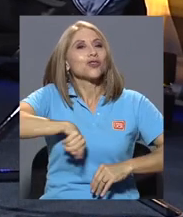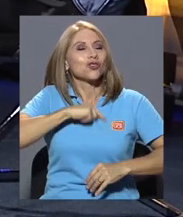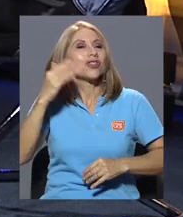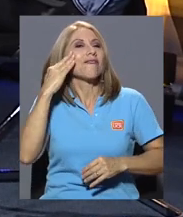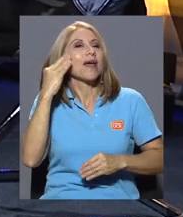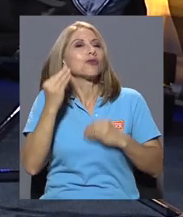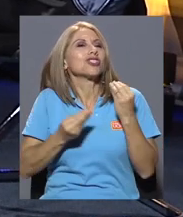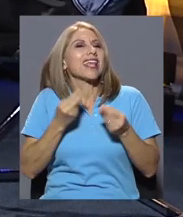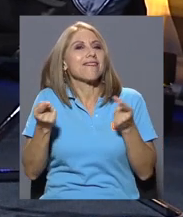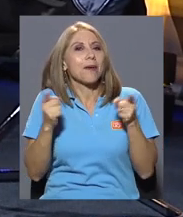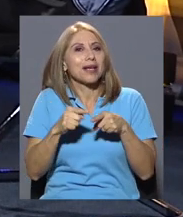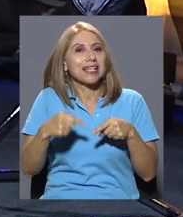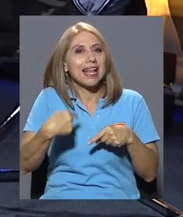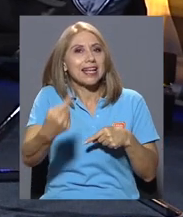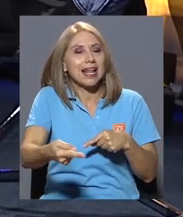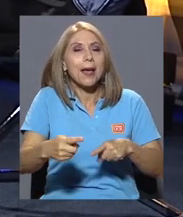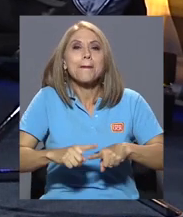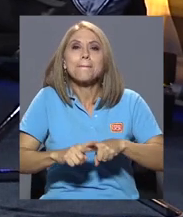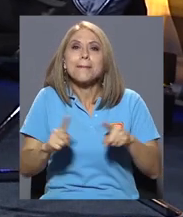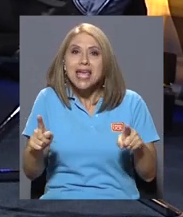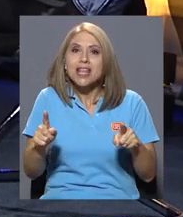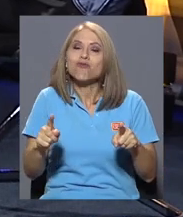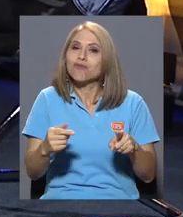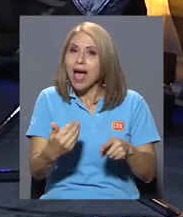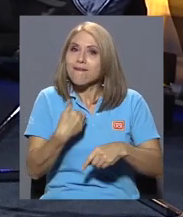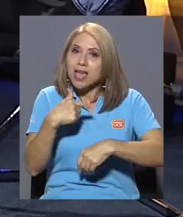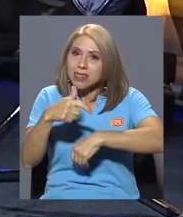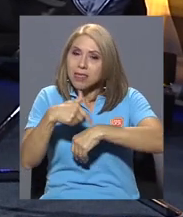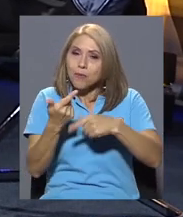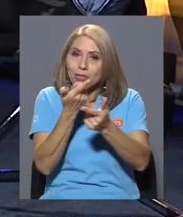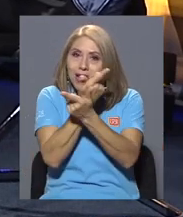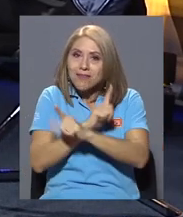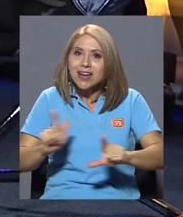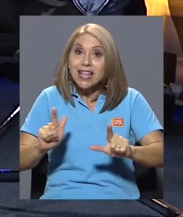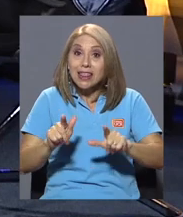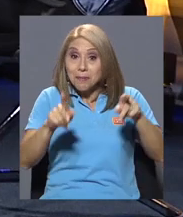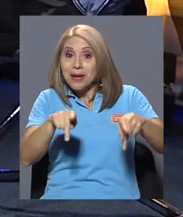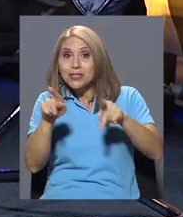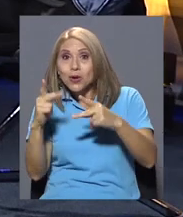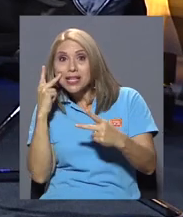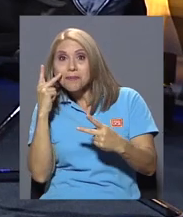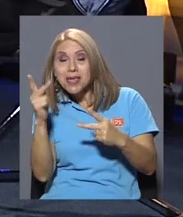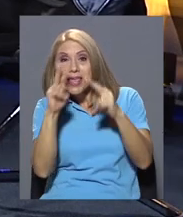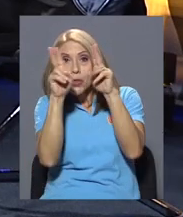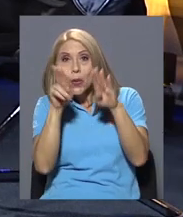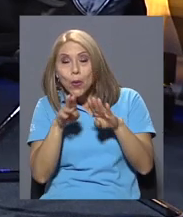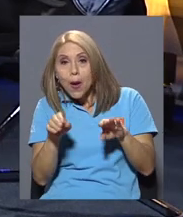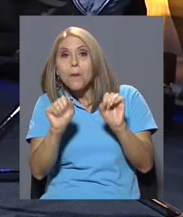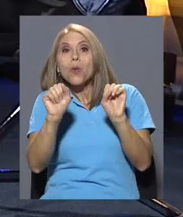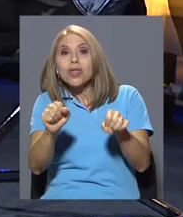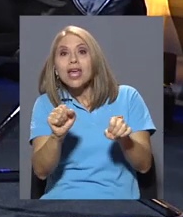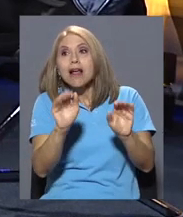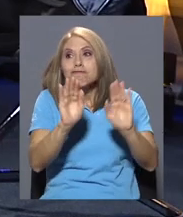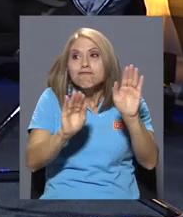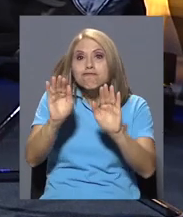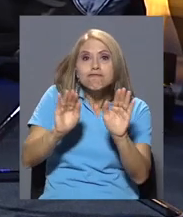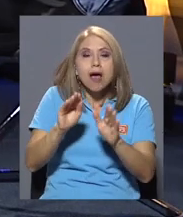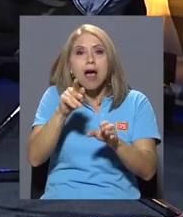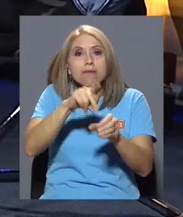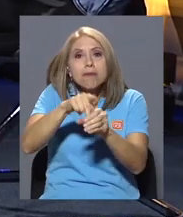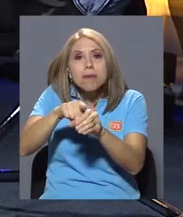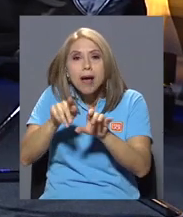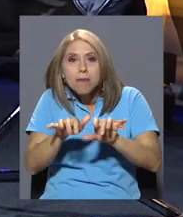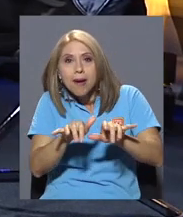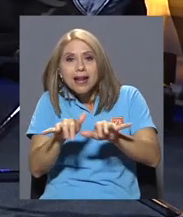con la historia pero si un espacio de libertad o para que el público pudiera participar y pudiéramos grabar las historias o esos